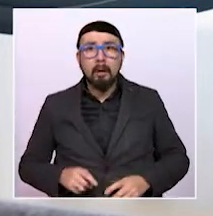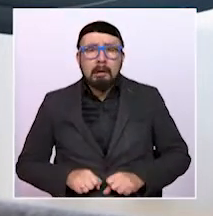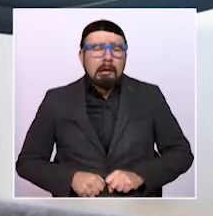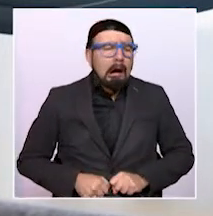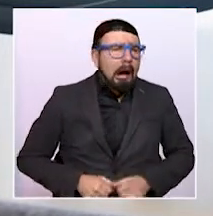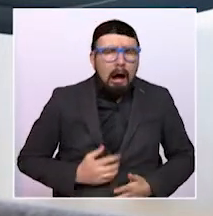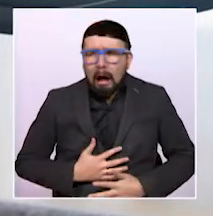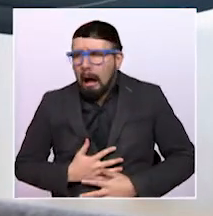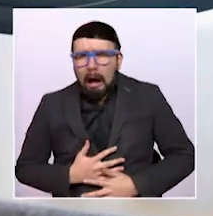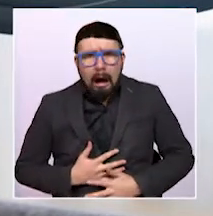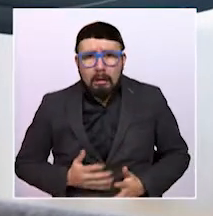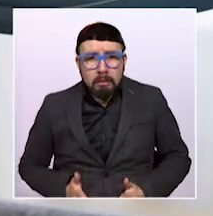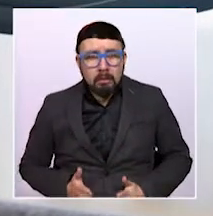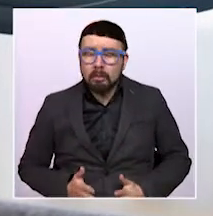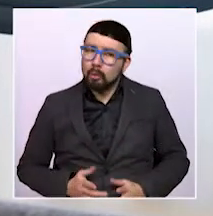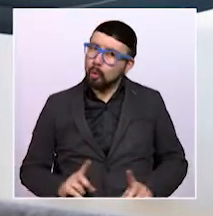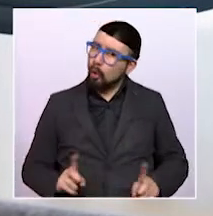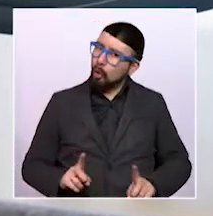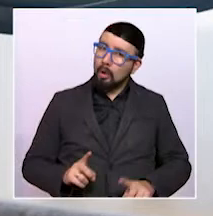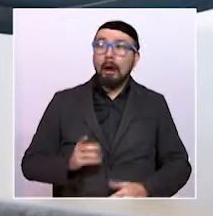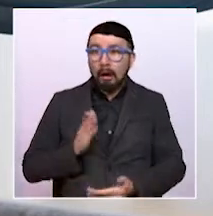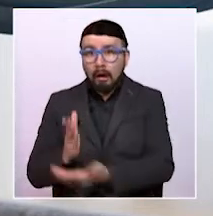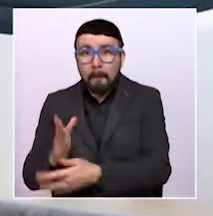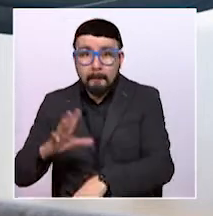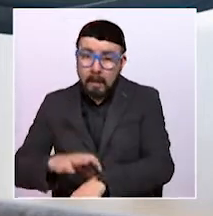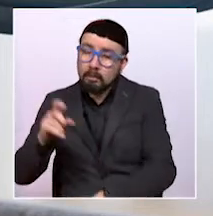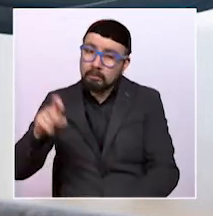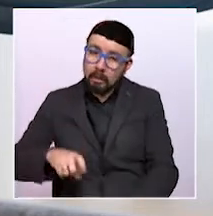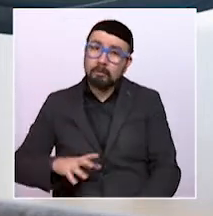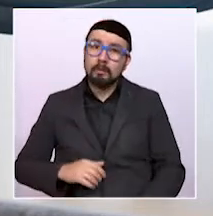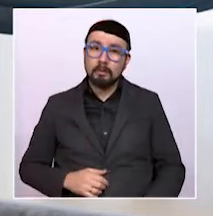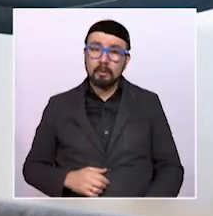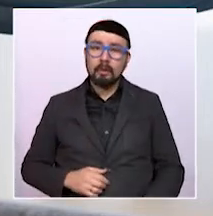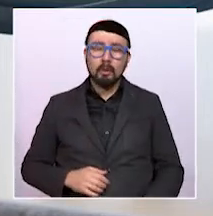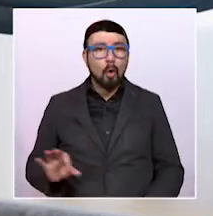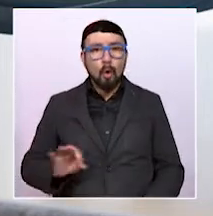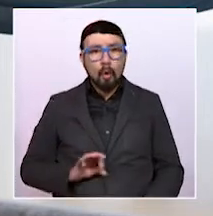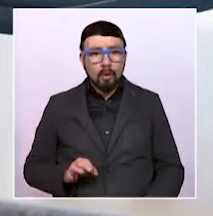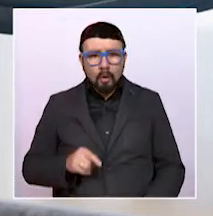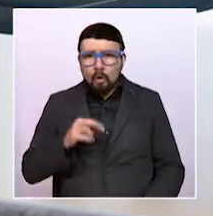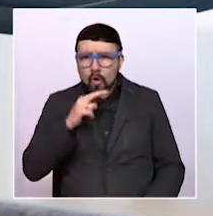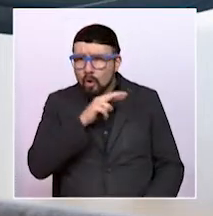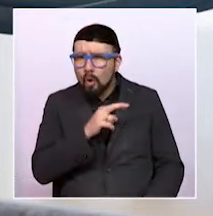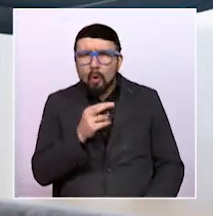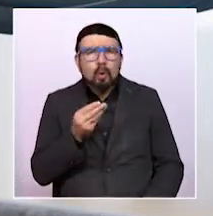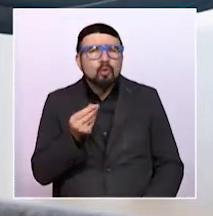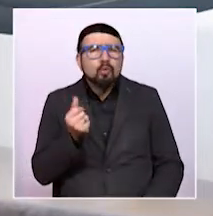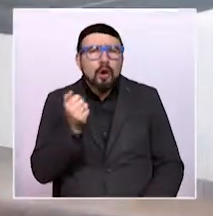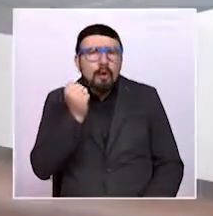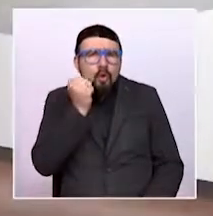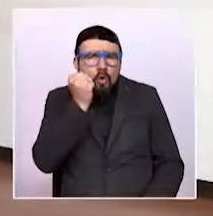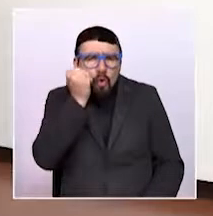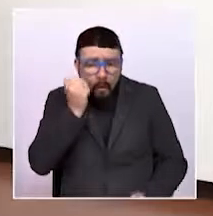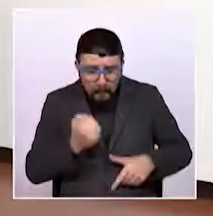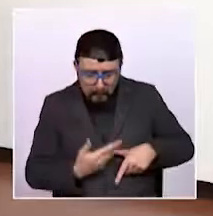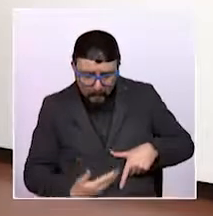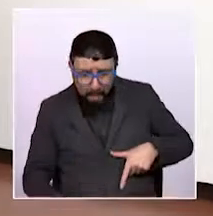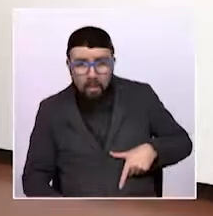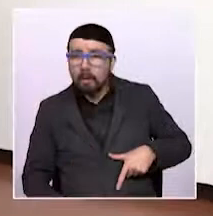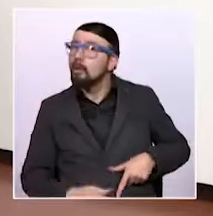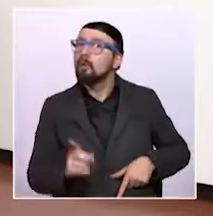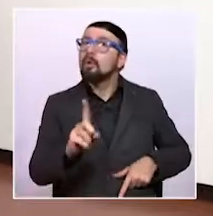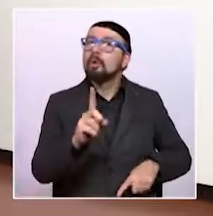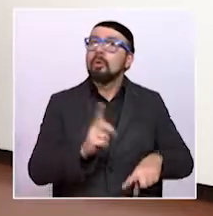trabajo de parto cuando yo estoy empezando mi embarazo ni manchar ni rojito ni rosadito ni oscuro en